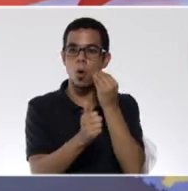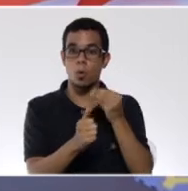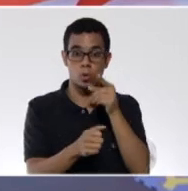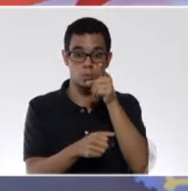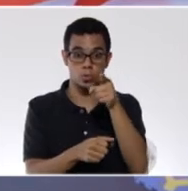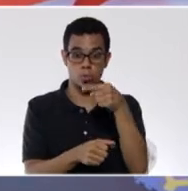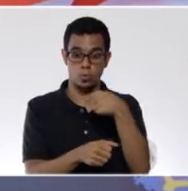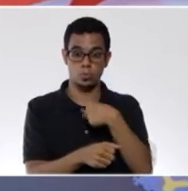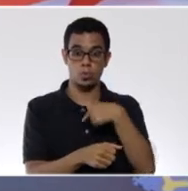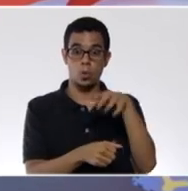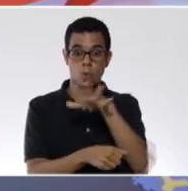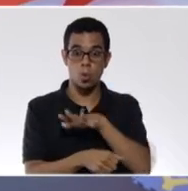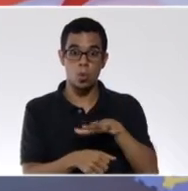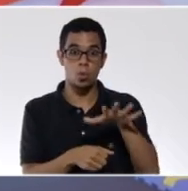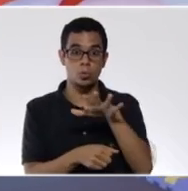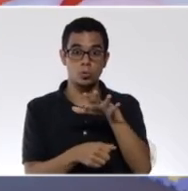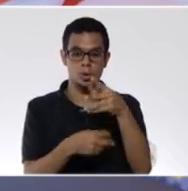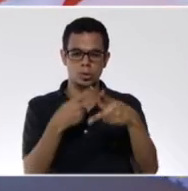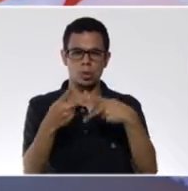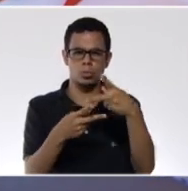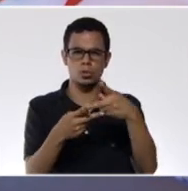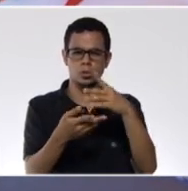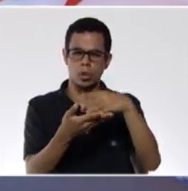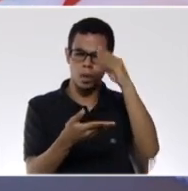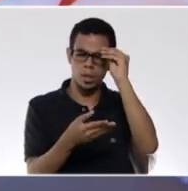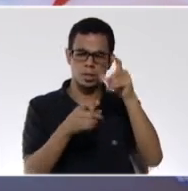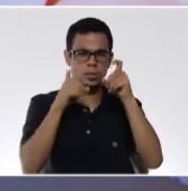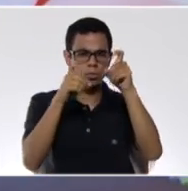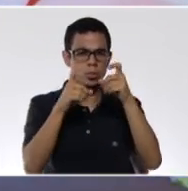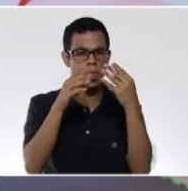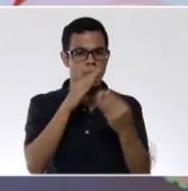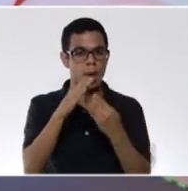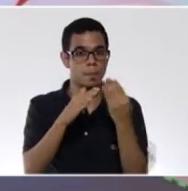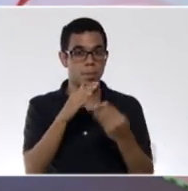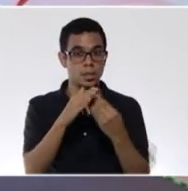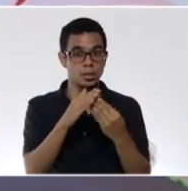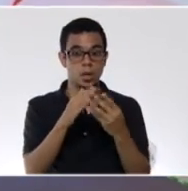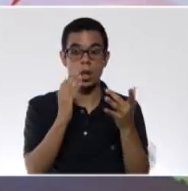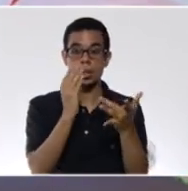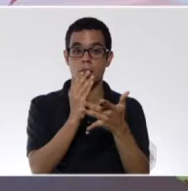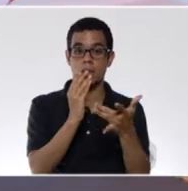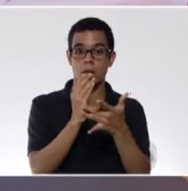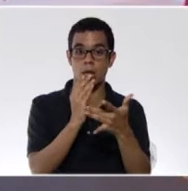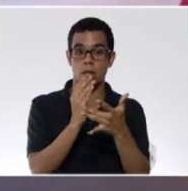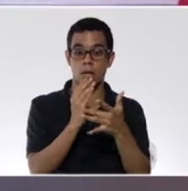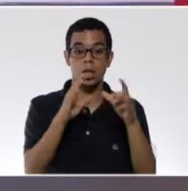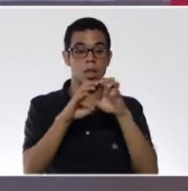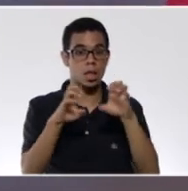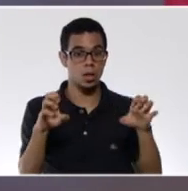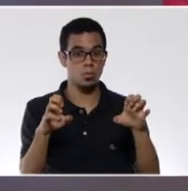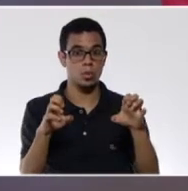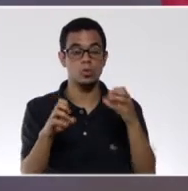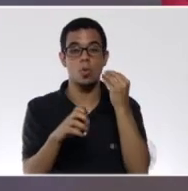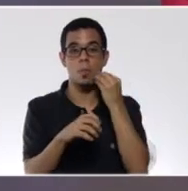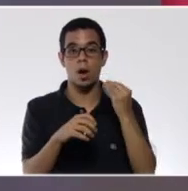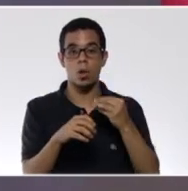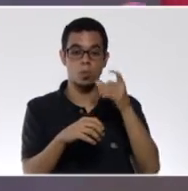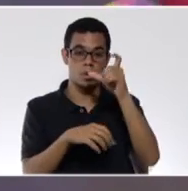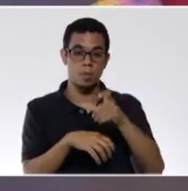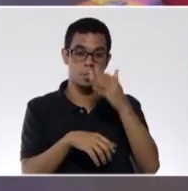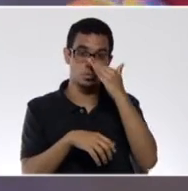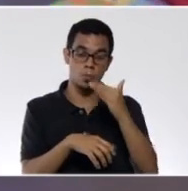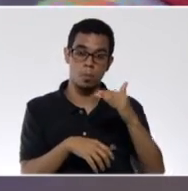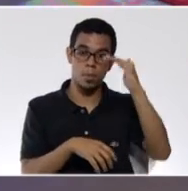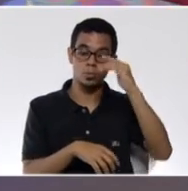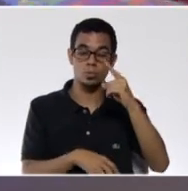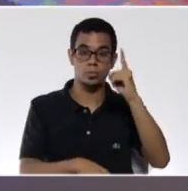yo, jóvenes como nosotros, estudiantes de educación media general, media técnica y la modalidad de educación para jóvenes y adultos. Por